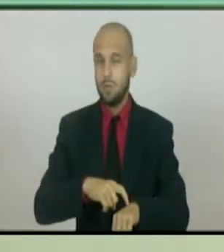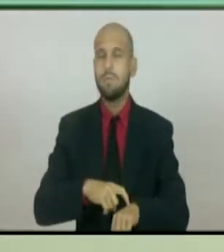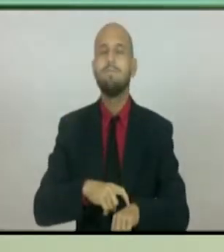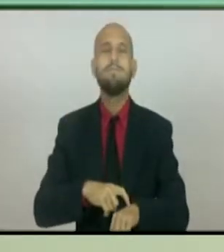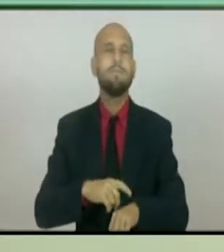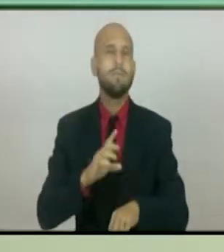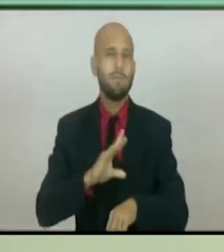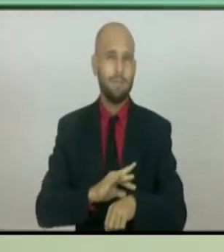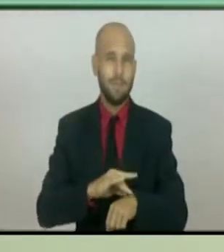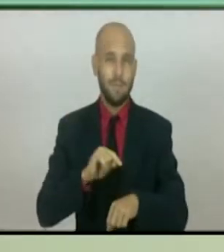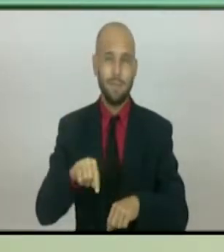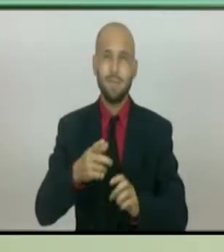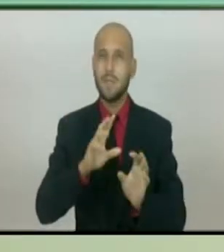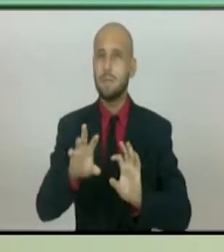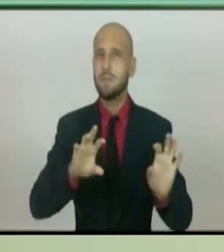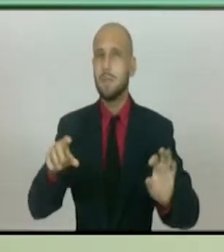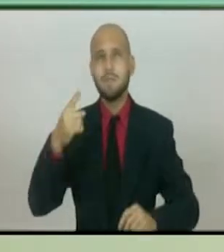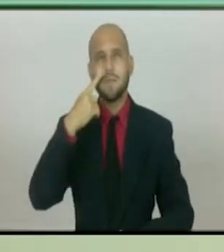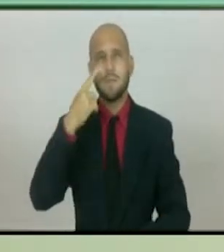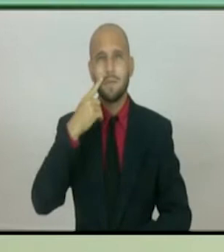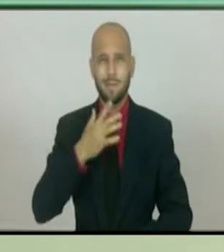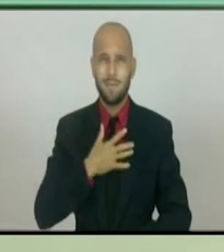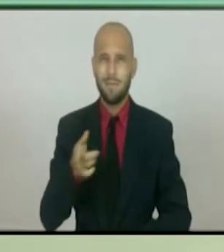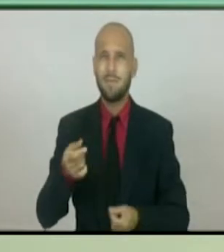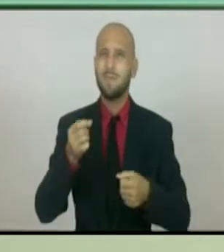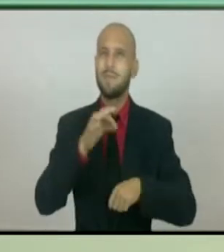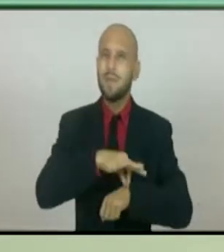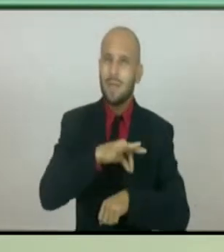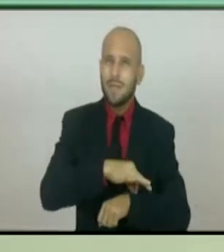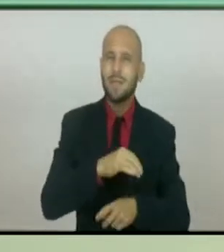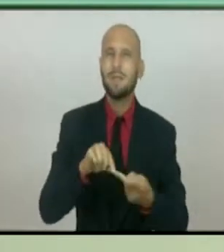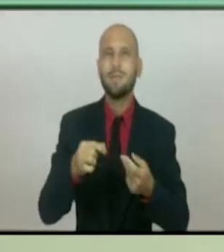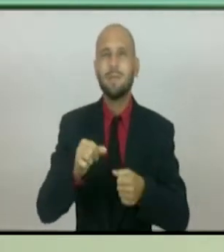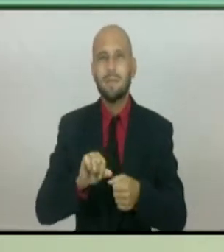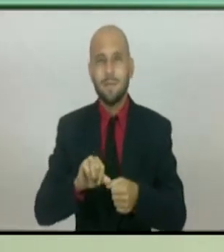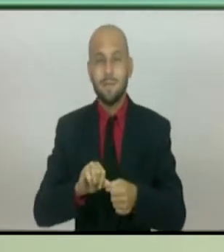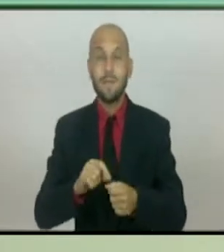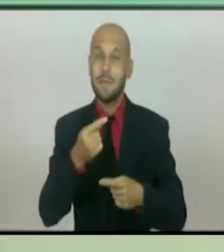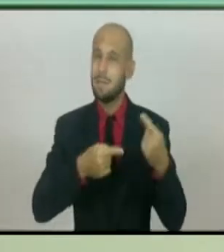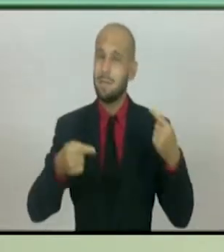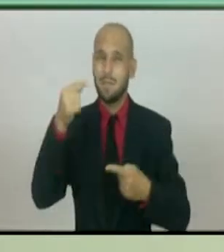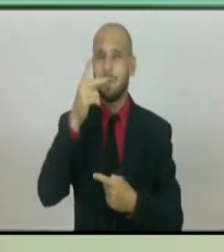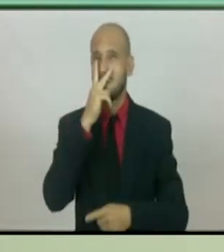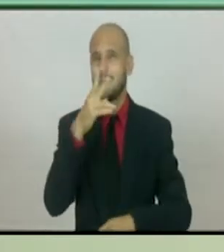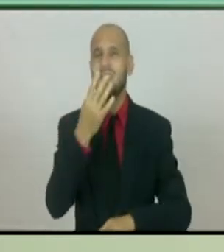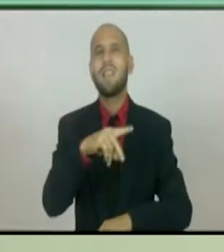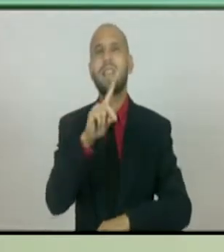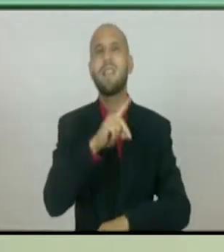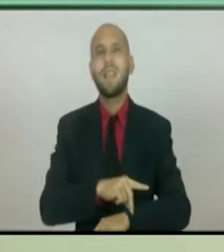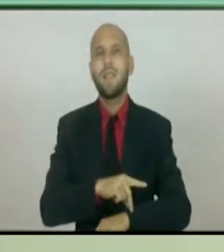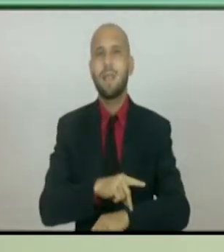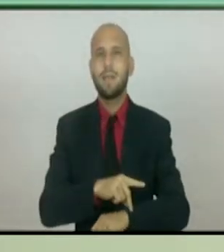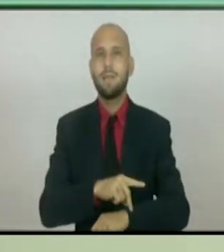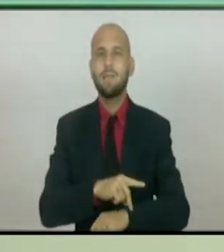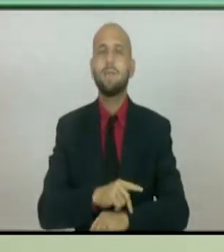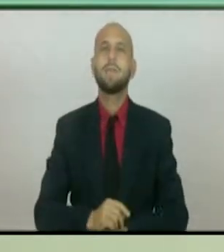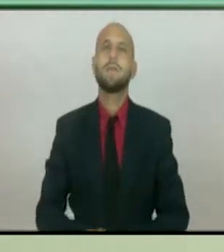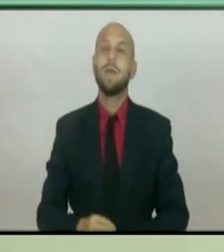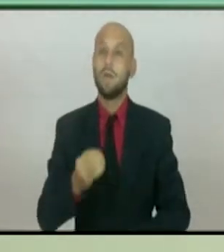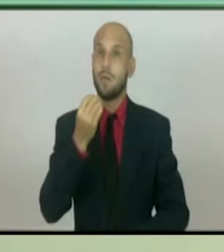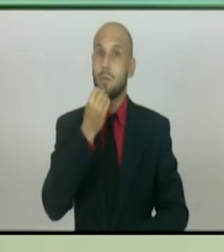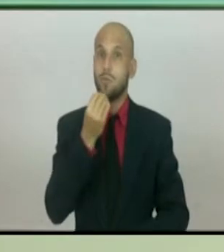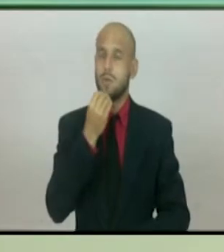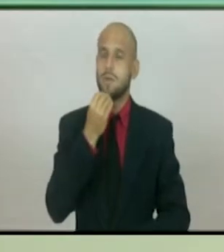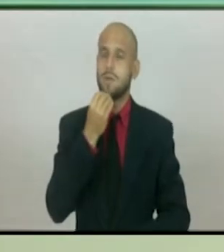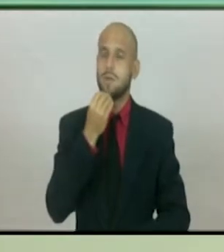camagüeyana, dentro de las enfermedades de las arbovirosis, presentamos el dengue como tal. O sea, podemos diagnosticar